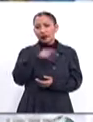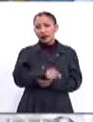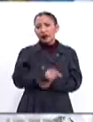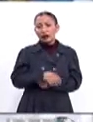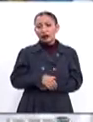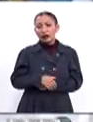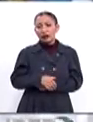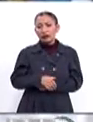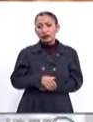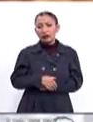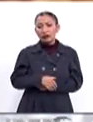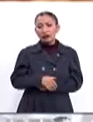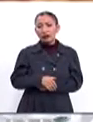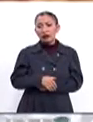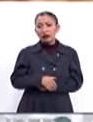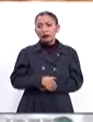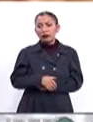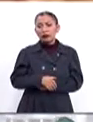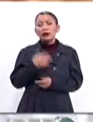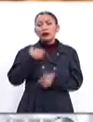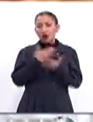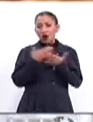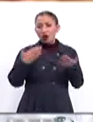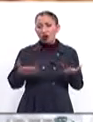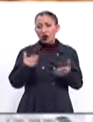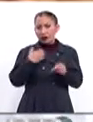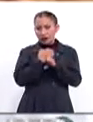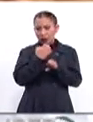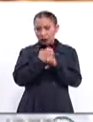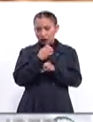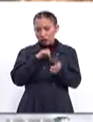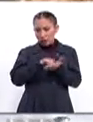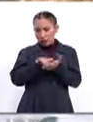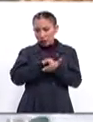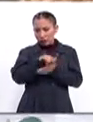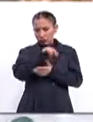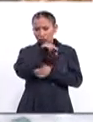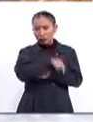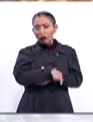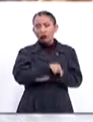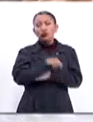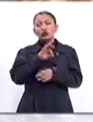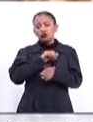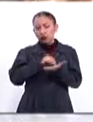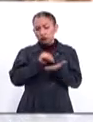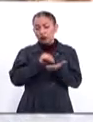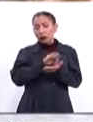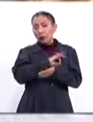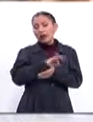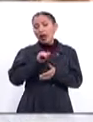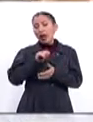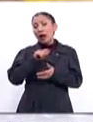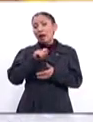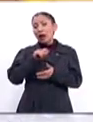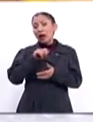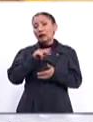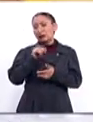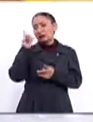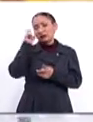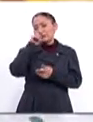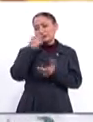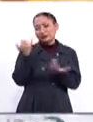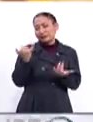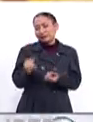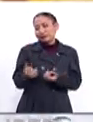está juzgado por delitos federales, en este caso en el estado de Nueva York, todavía tiene el recurso de la apelación. Veo difícil que